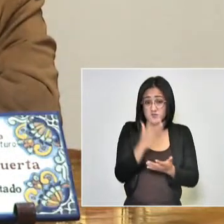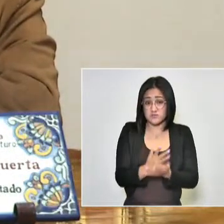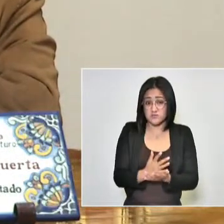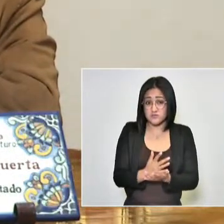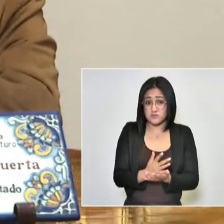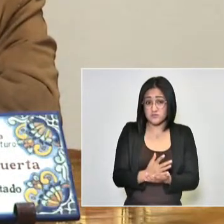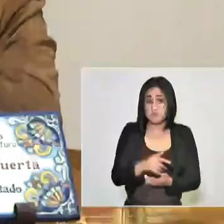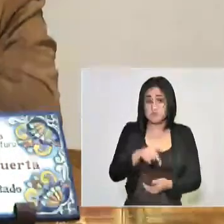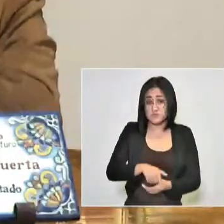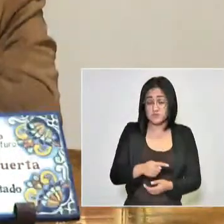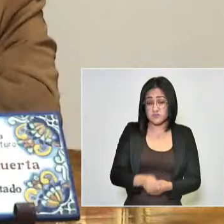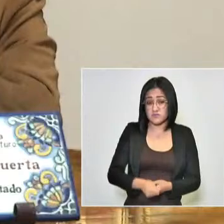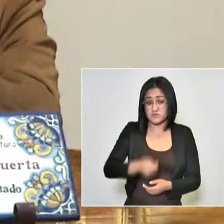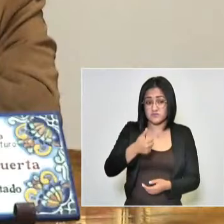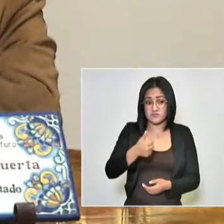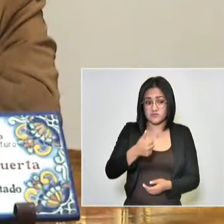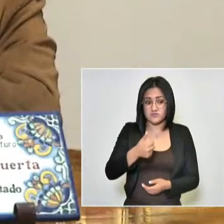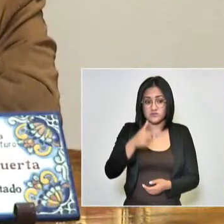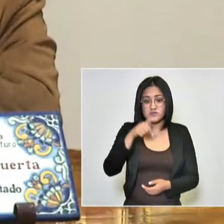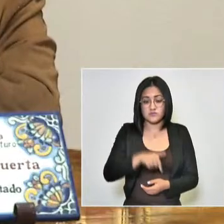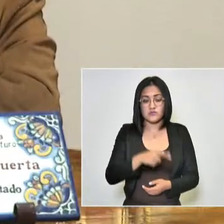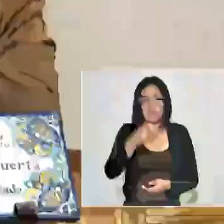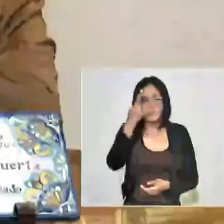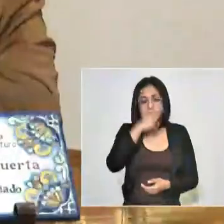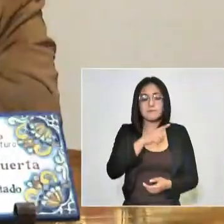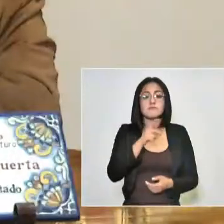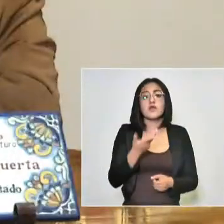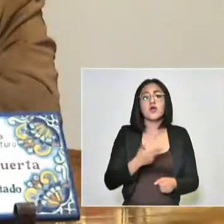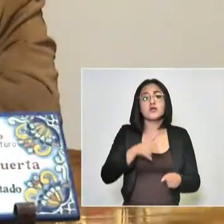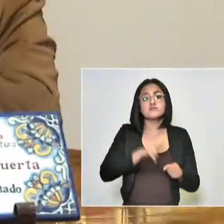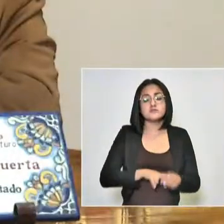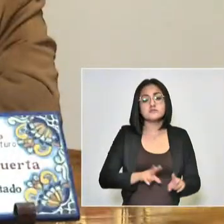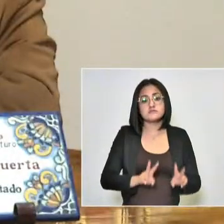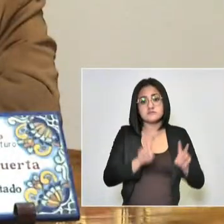país sobre un reclusorio COVID,